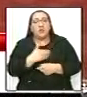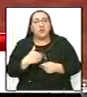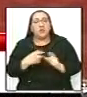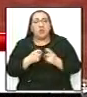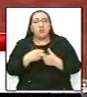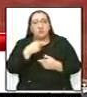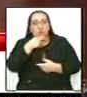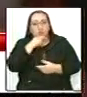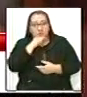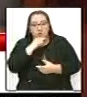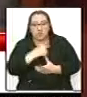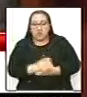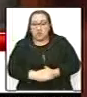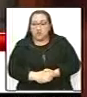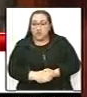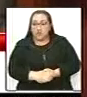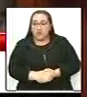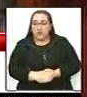de la Mujer.